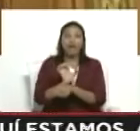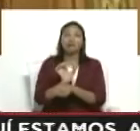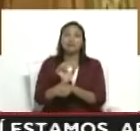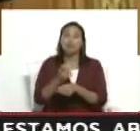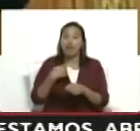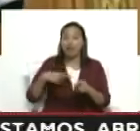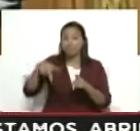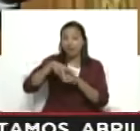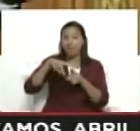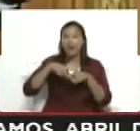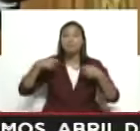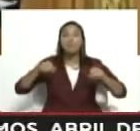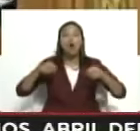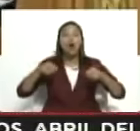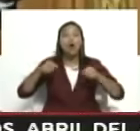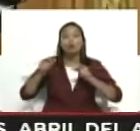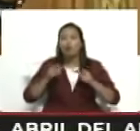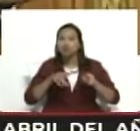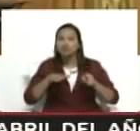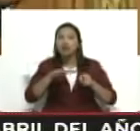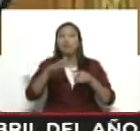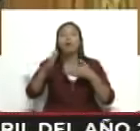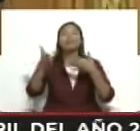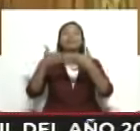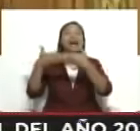estaba trancado. Había ahí como